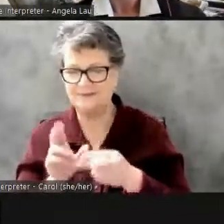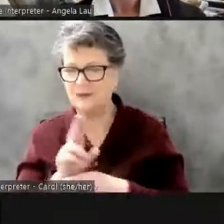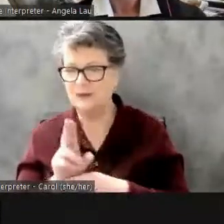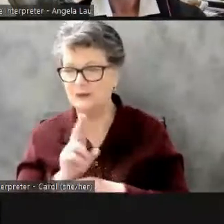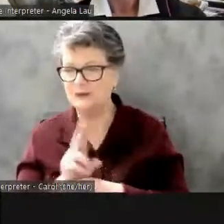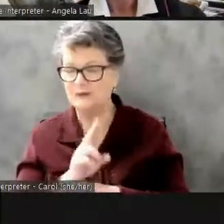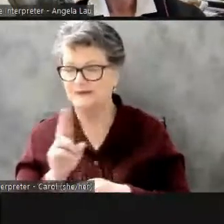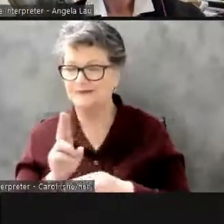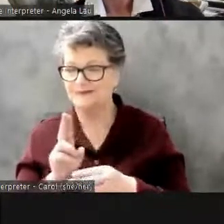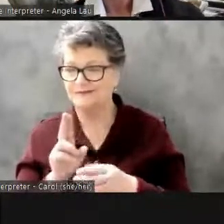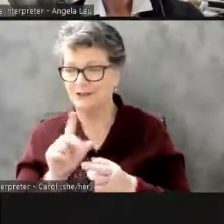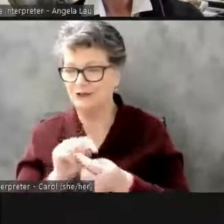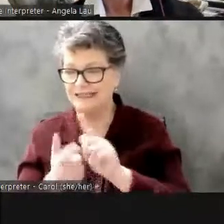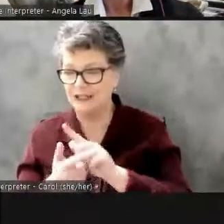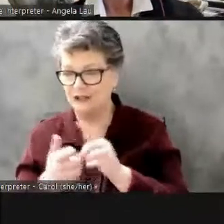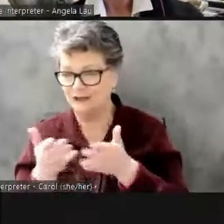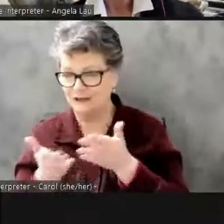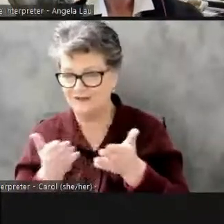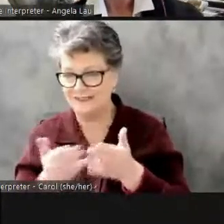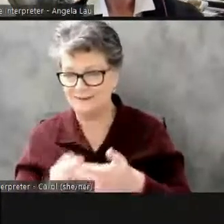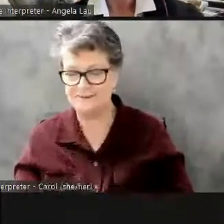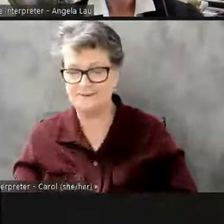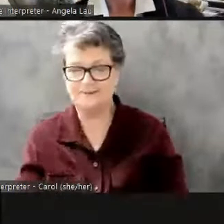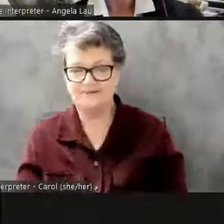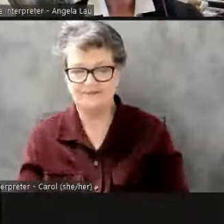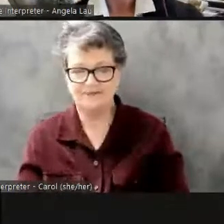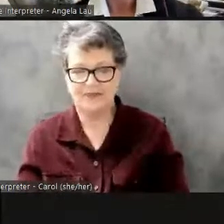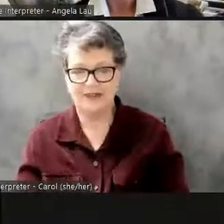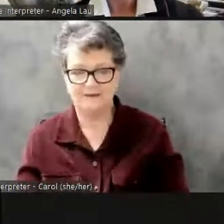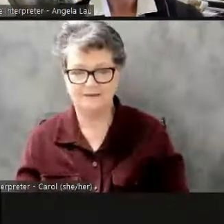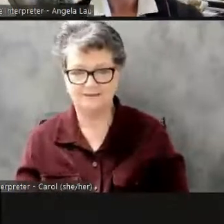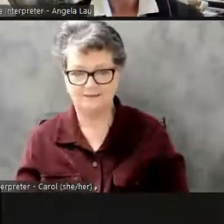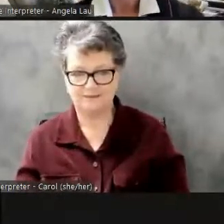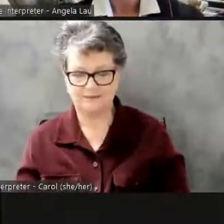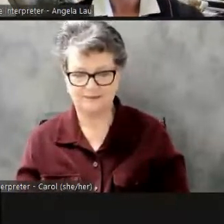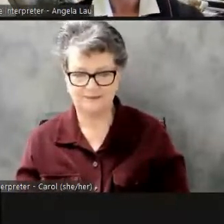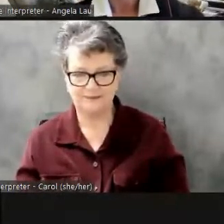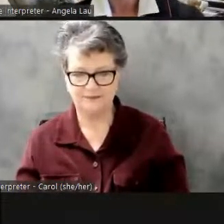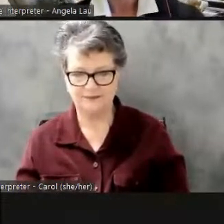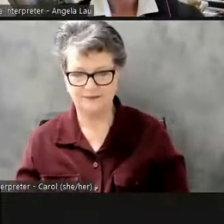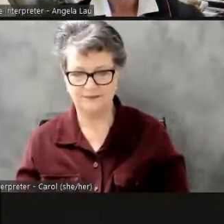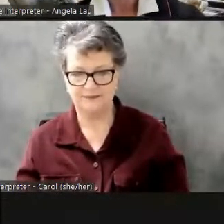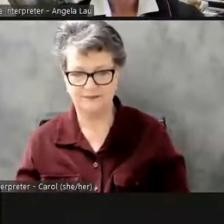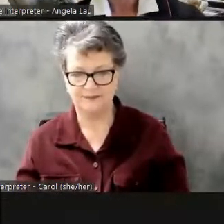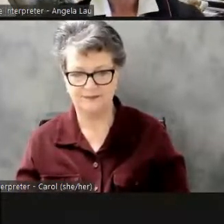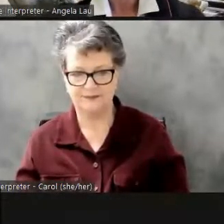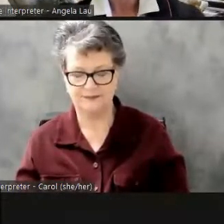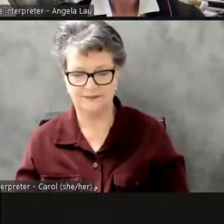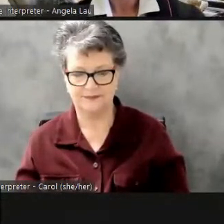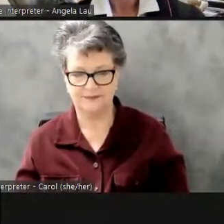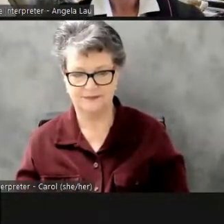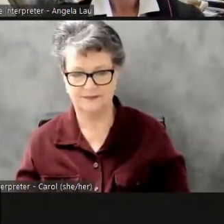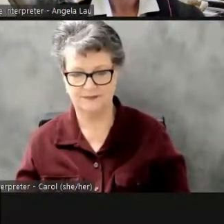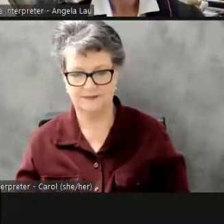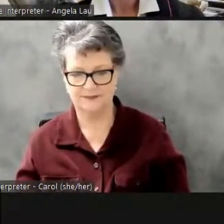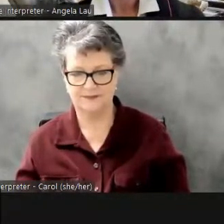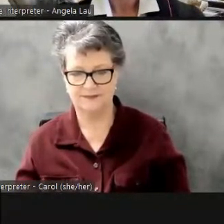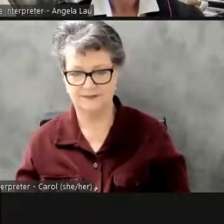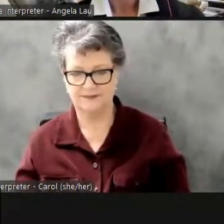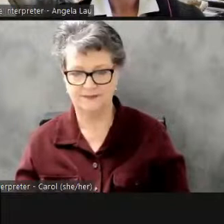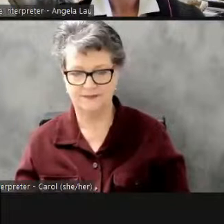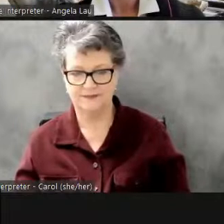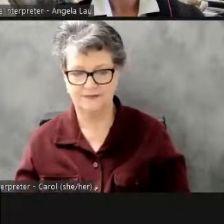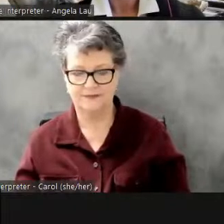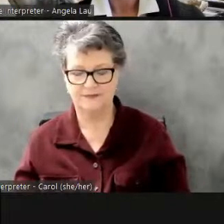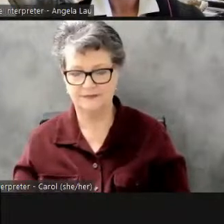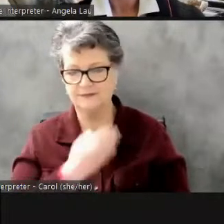seleccione interpretación de idiomas. Luego seleccione español. Cuando sea su turno de hablar, por favor, recuerde hablar claro y en voz alta y a